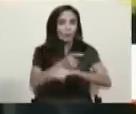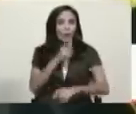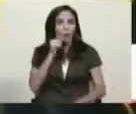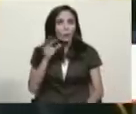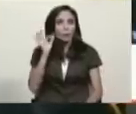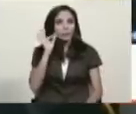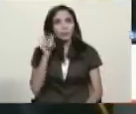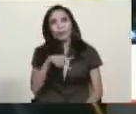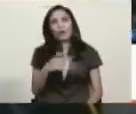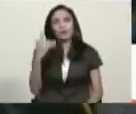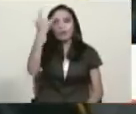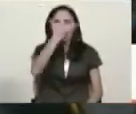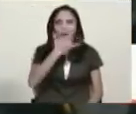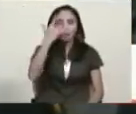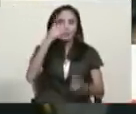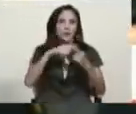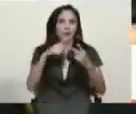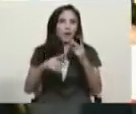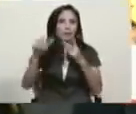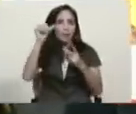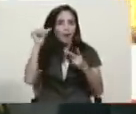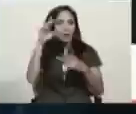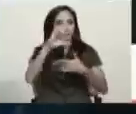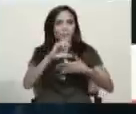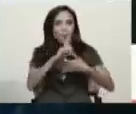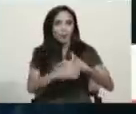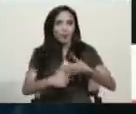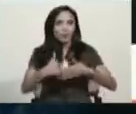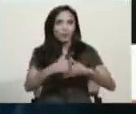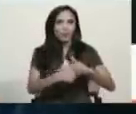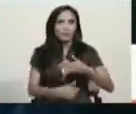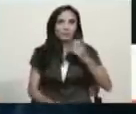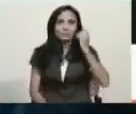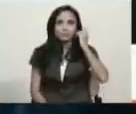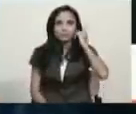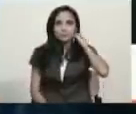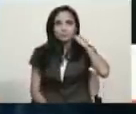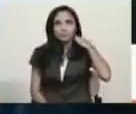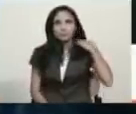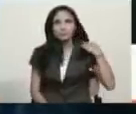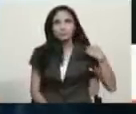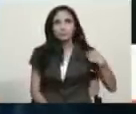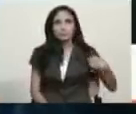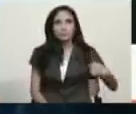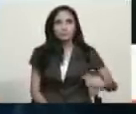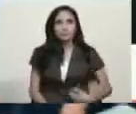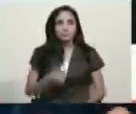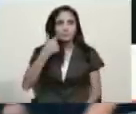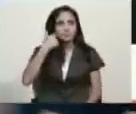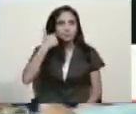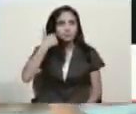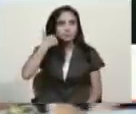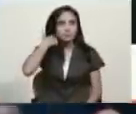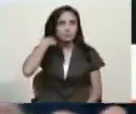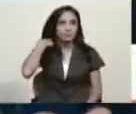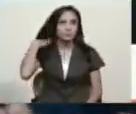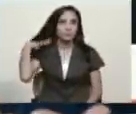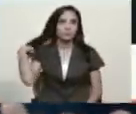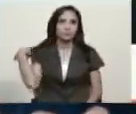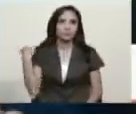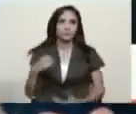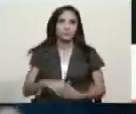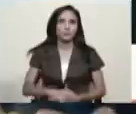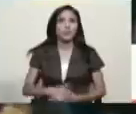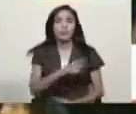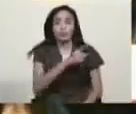médicas de África, de Asia, de América Latina, del Caribe. Solo ustedes pueden convertirse